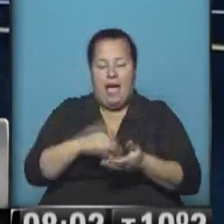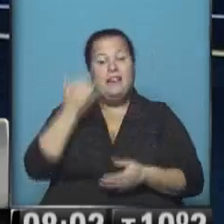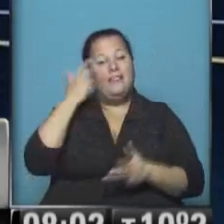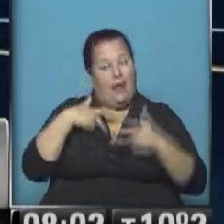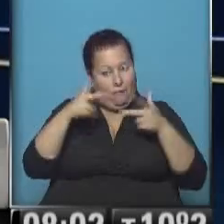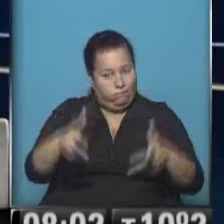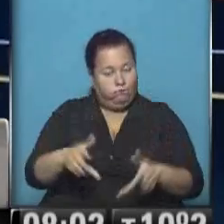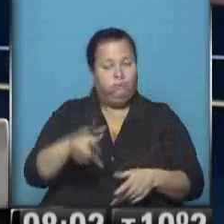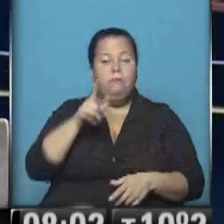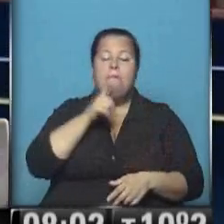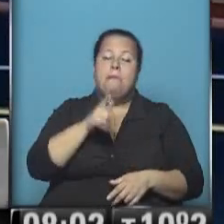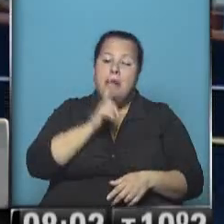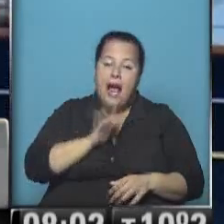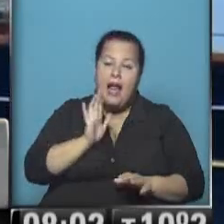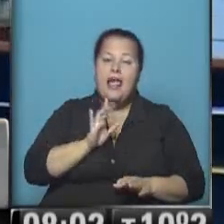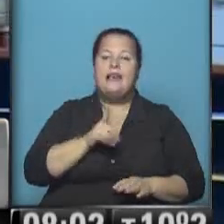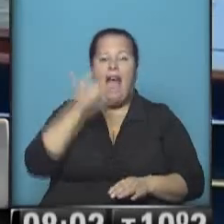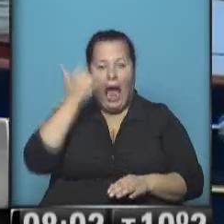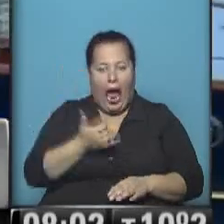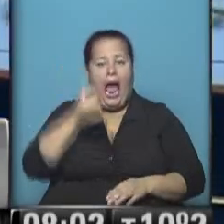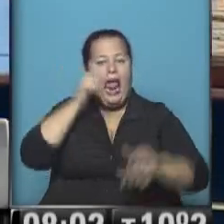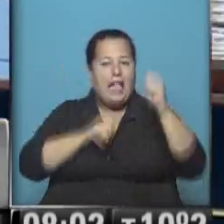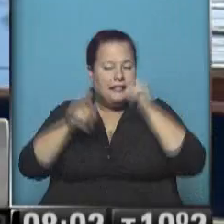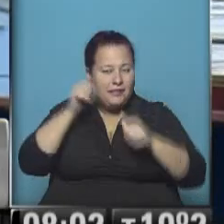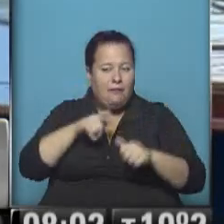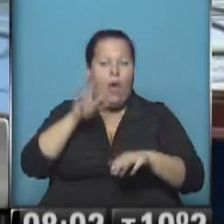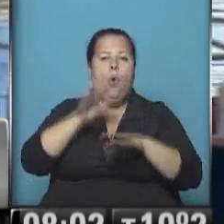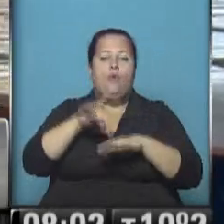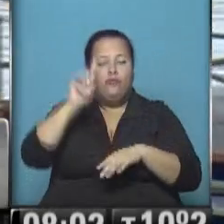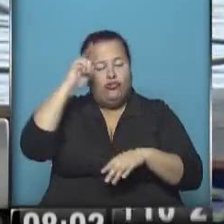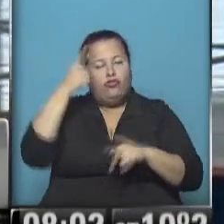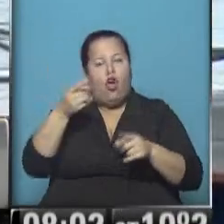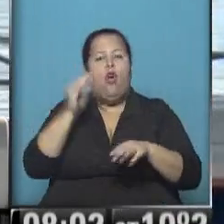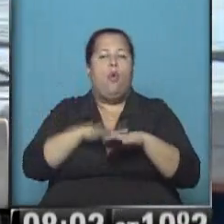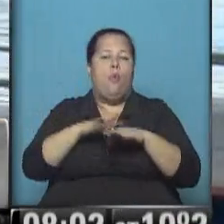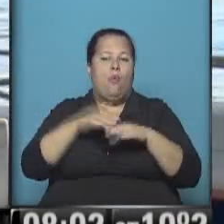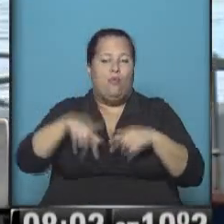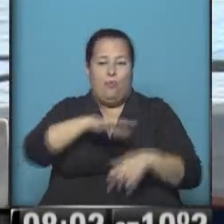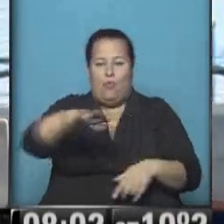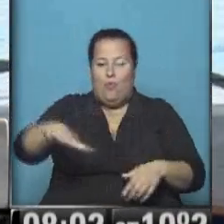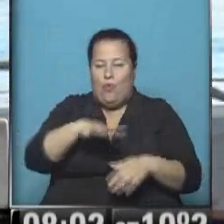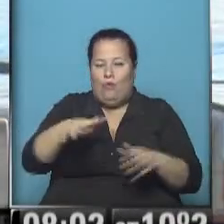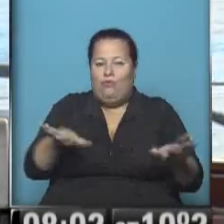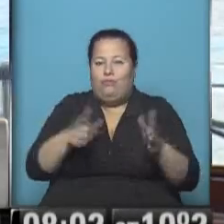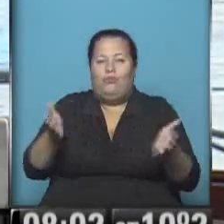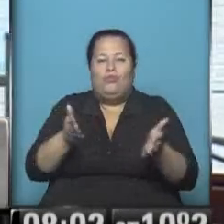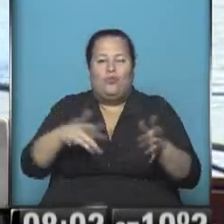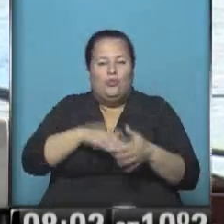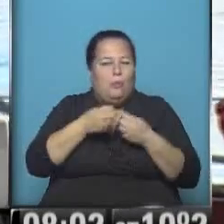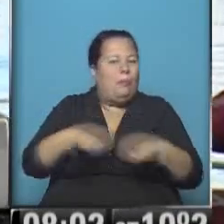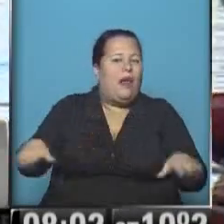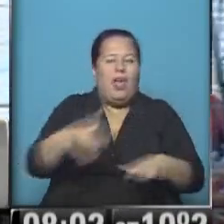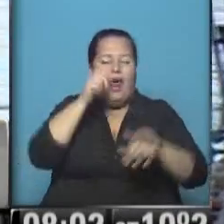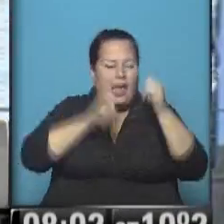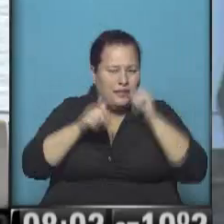te dije que se presume que tiene heridas que contrajo ella misma en esta situación de extravío